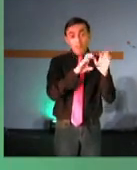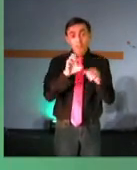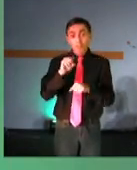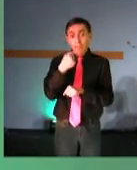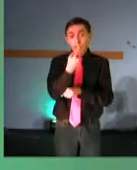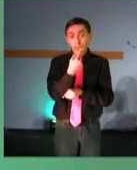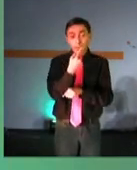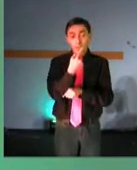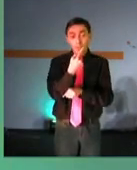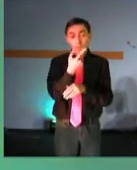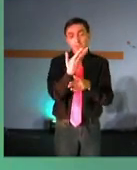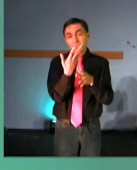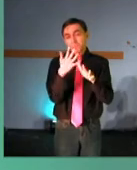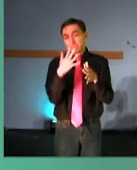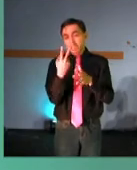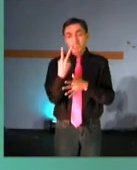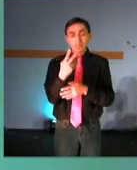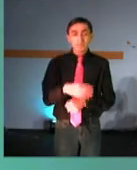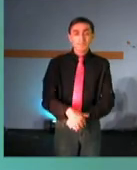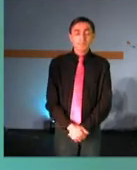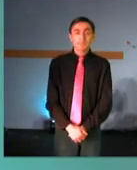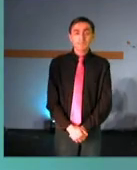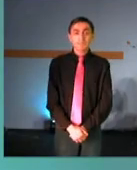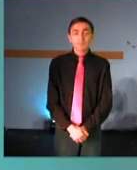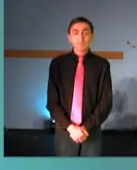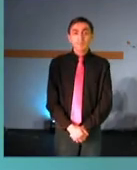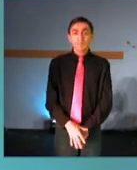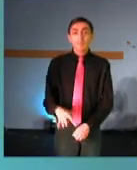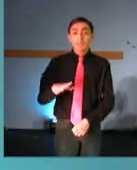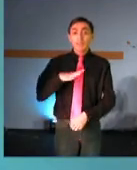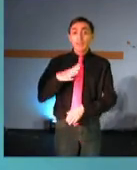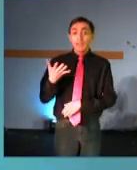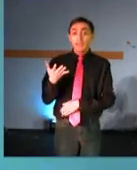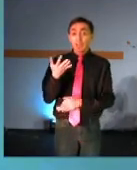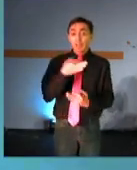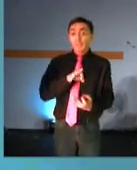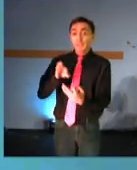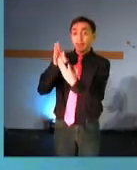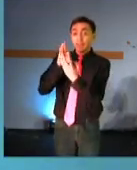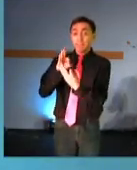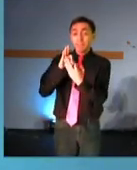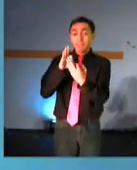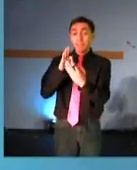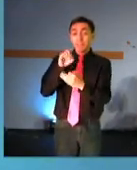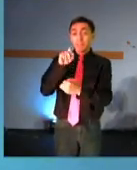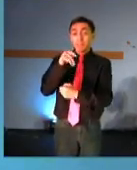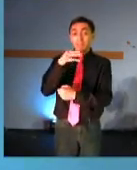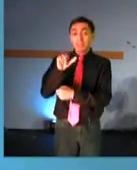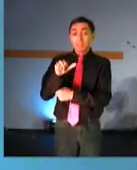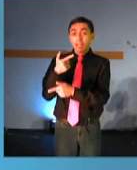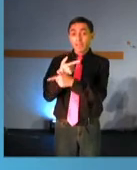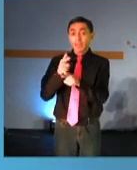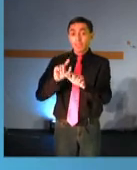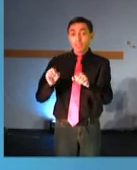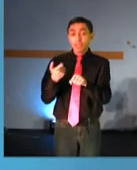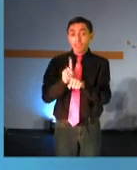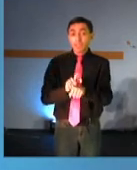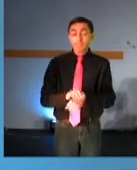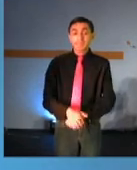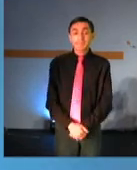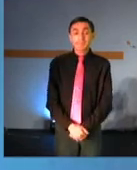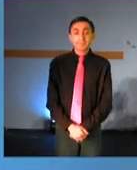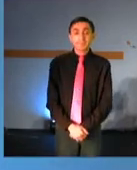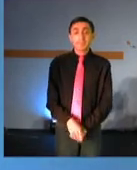entre 61 y 62, el Frente Sandinista de Liberación Nacional. Y a la par que